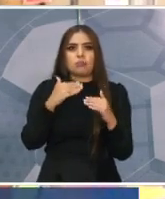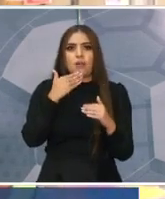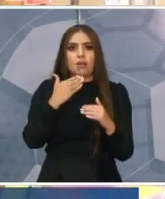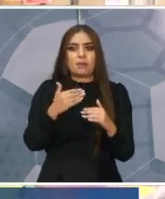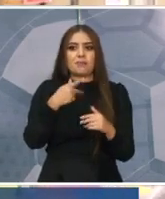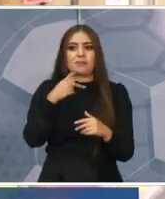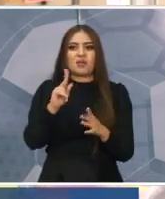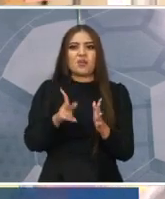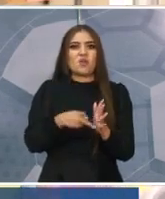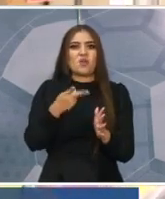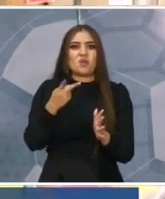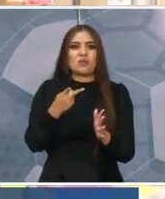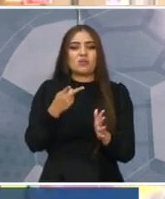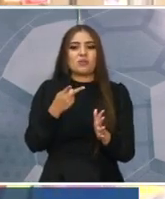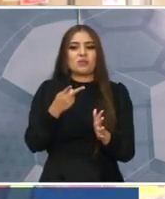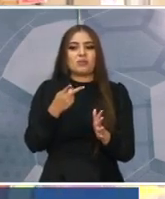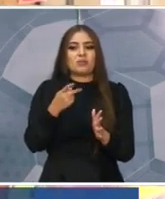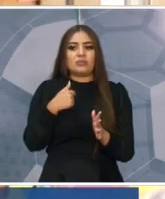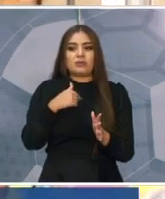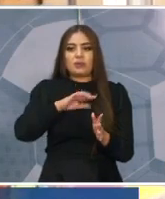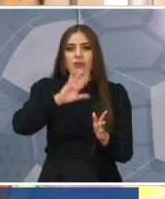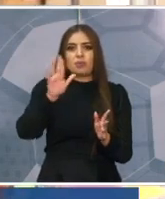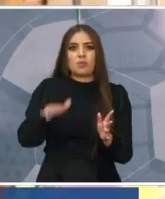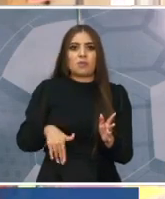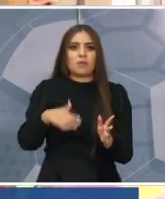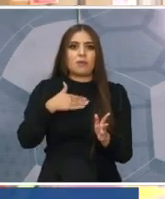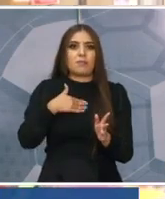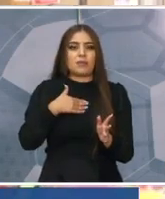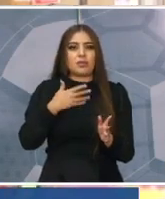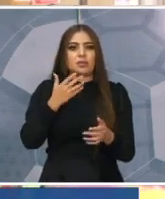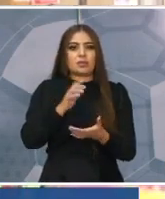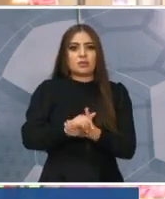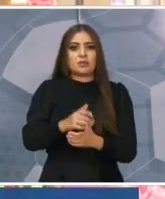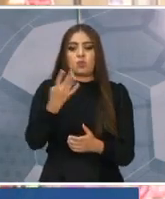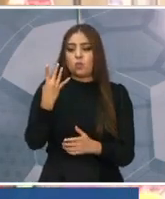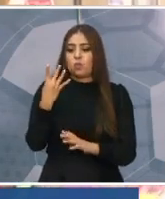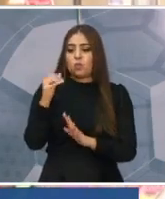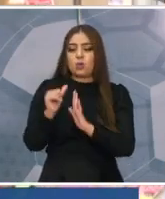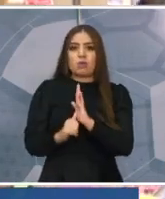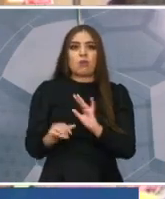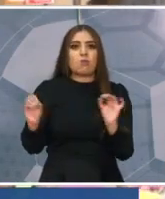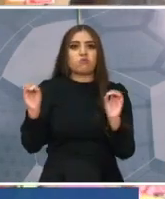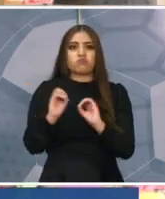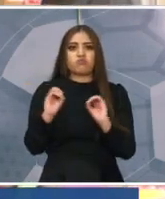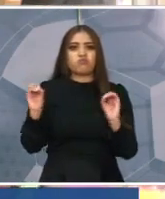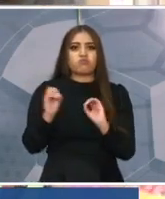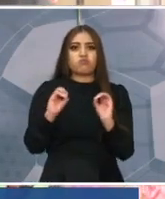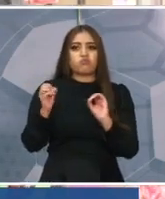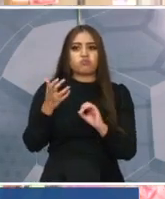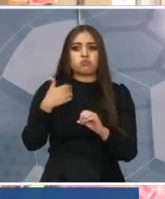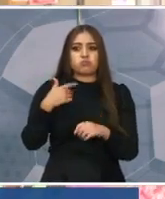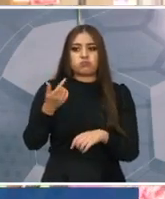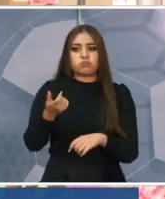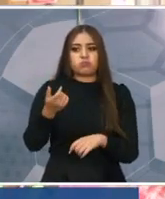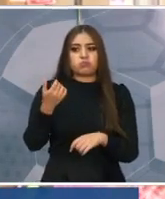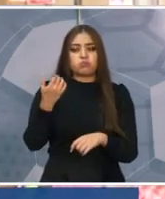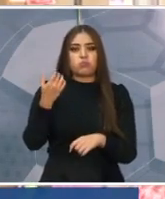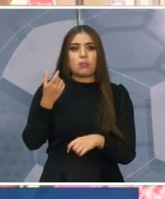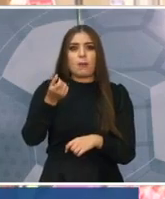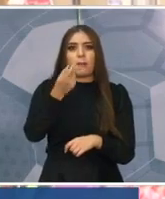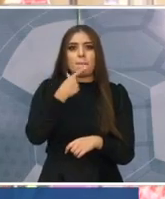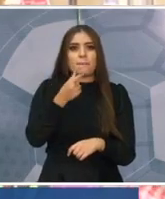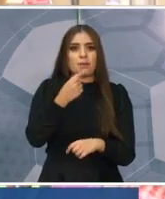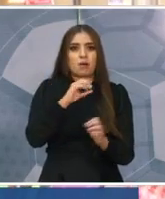que falleció mi esposo y tengo 4 meses que no recibo la quimioterapia. La imatinib tomada